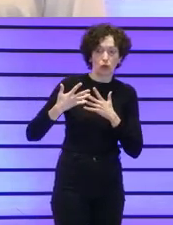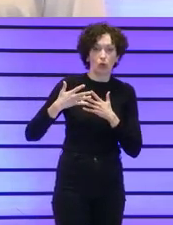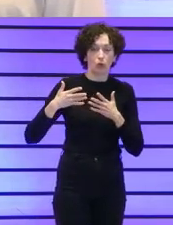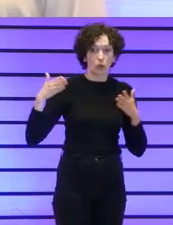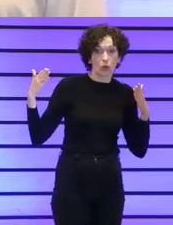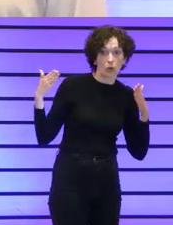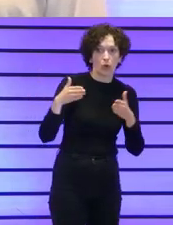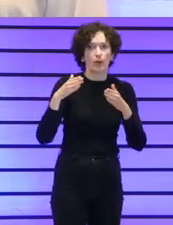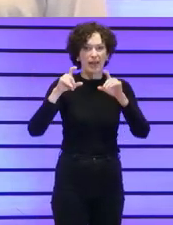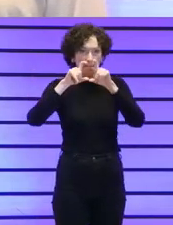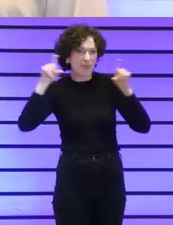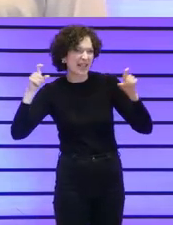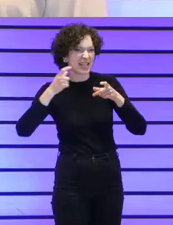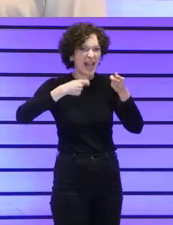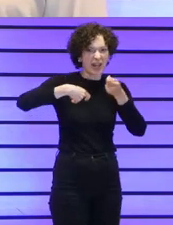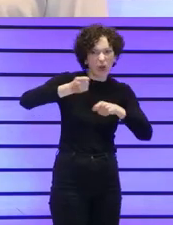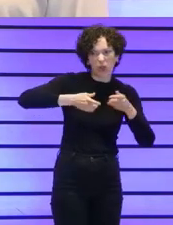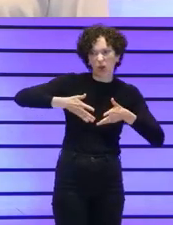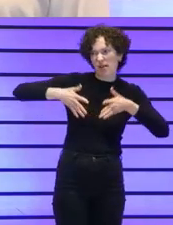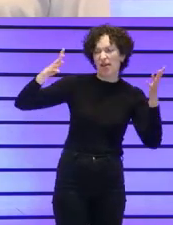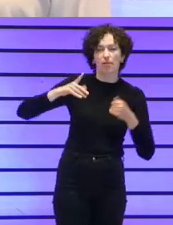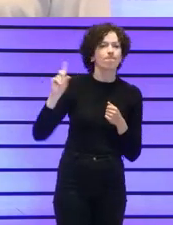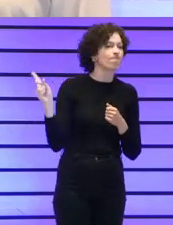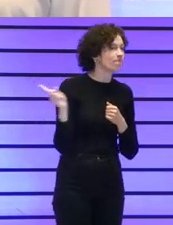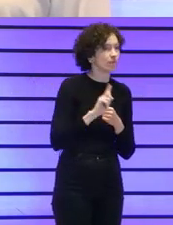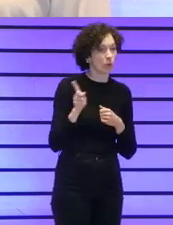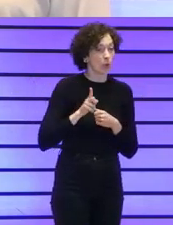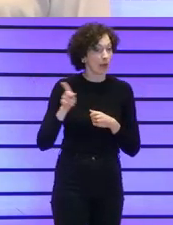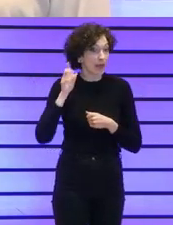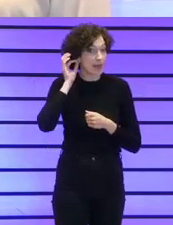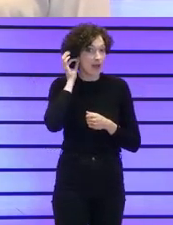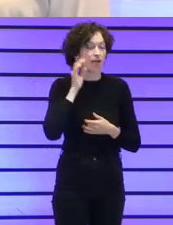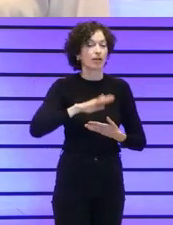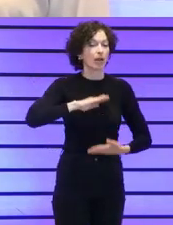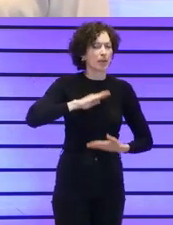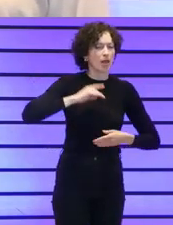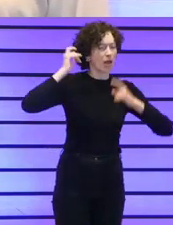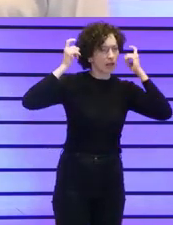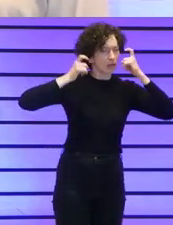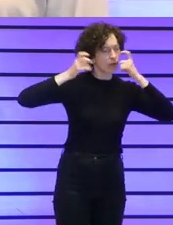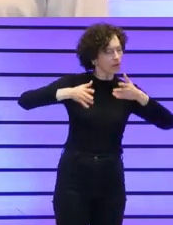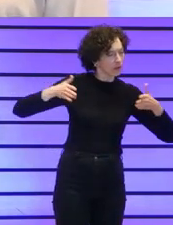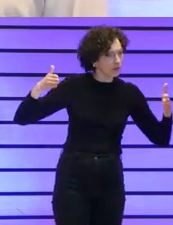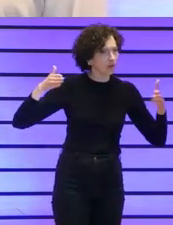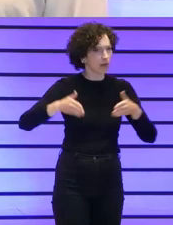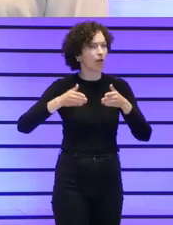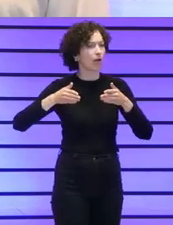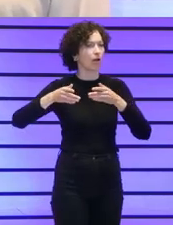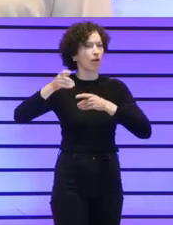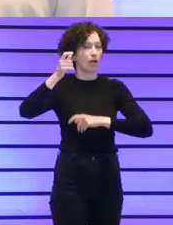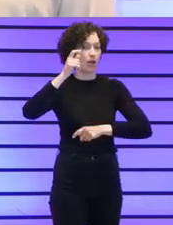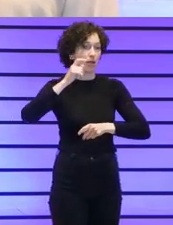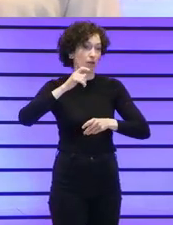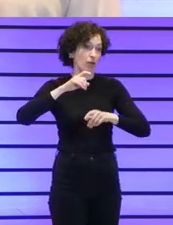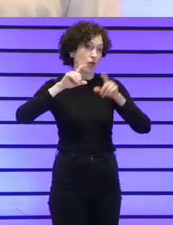la gran empresa, de los grandes negocios, ¿no? Sino que su capacidad y sus esfuerzos los ha dirigido hacia organizaciones de la